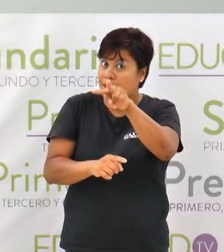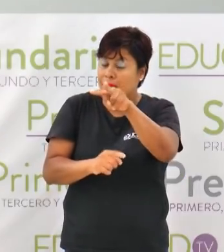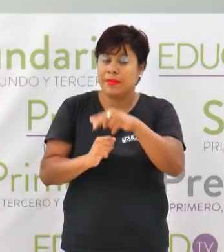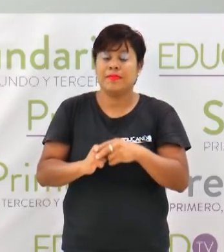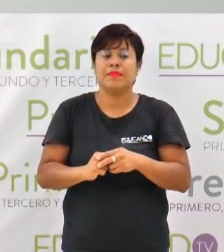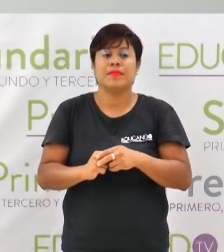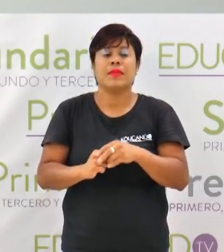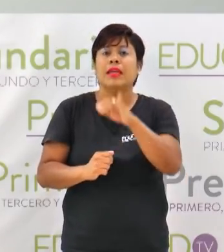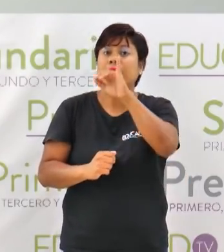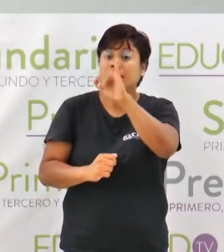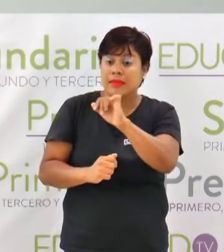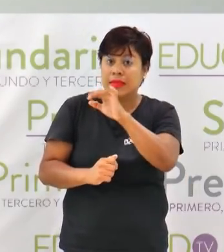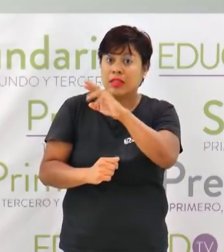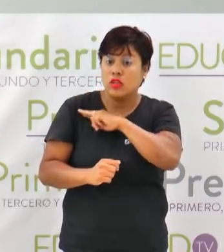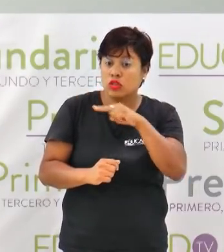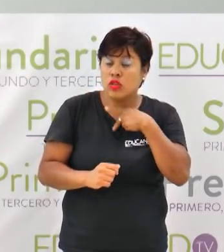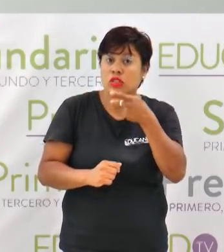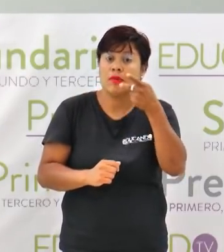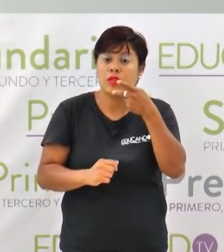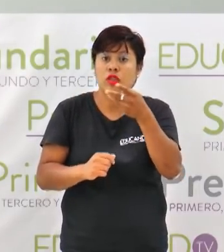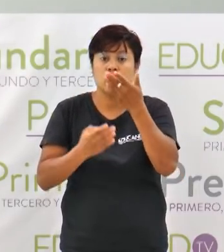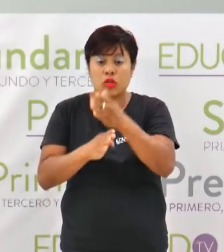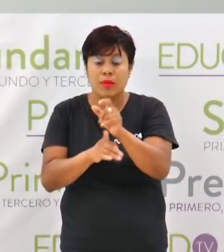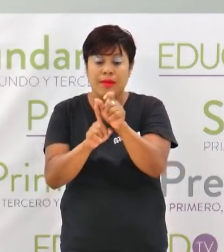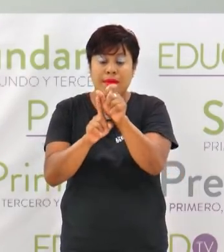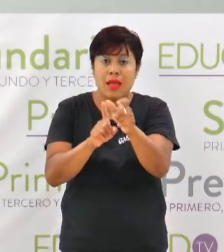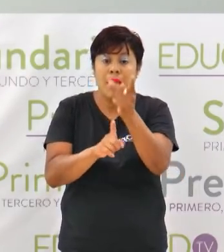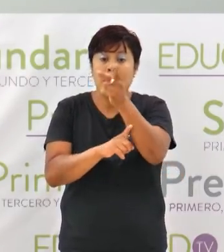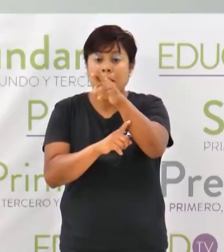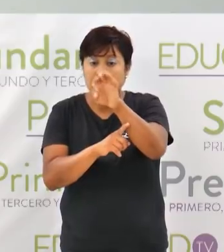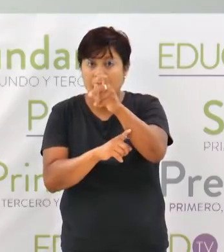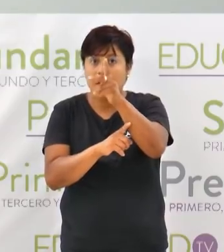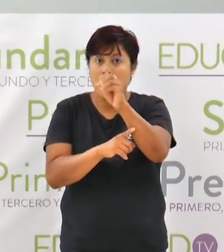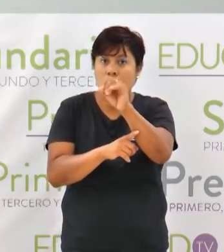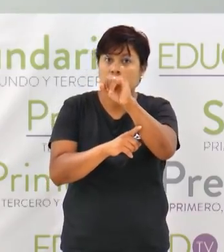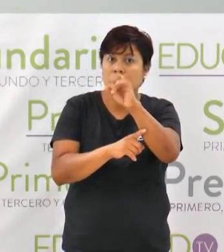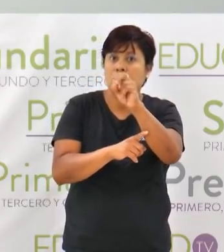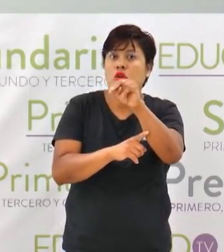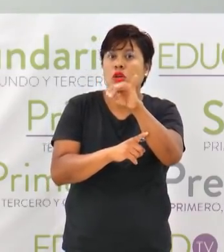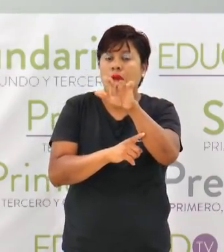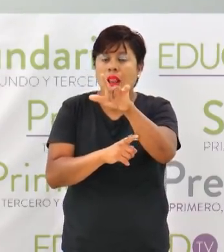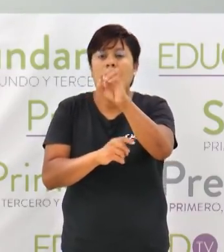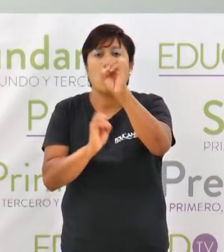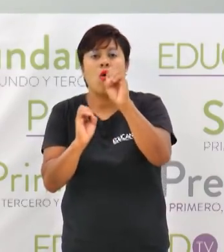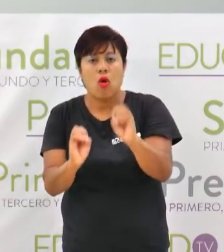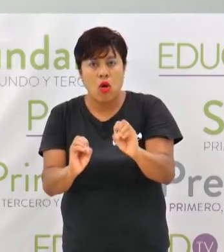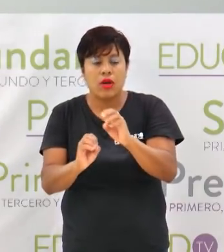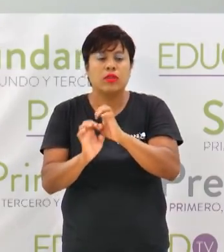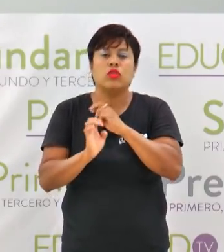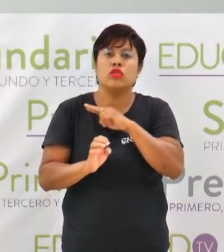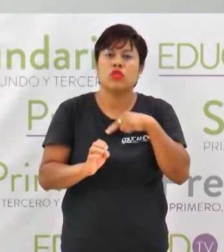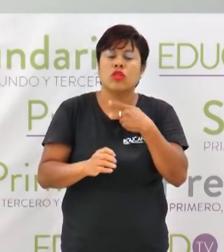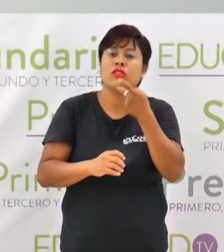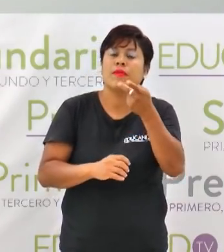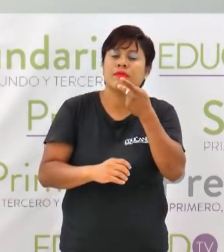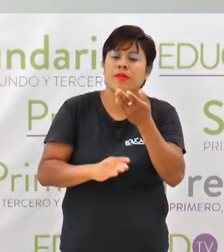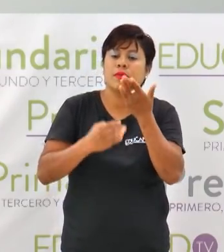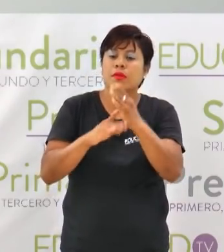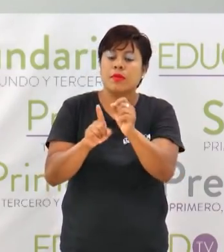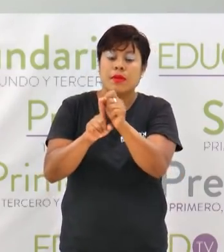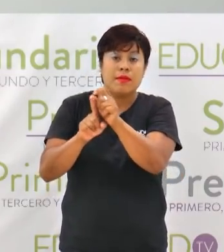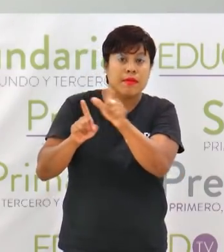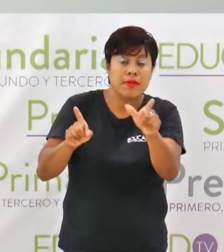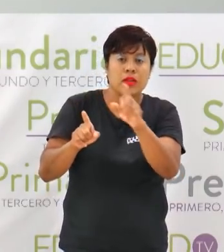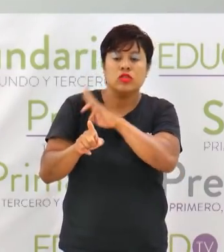identificar si estamos hablando de una frase preposicional o estamos hablando de